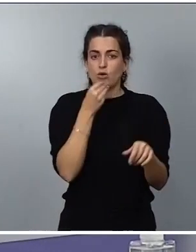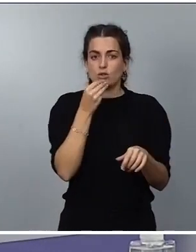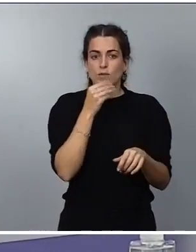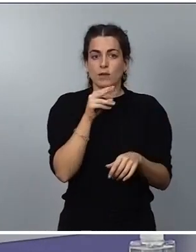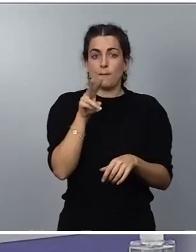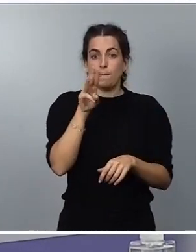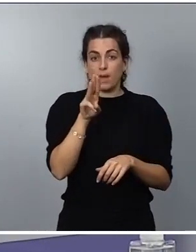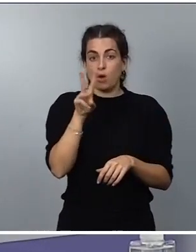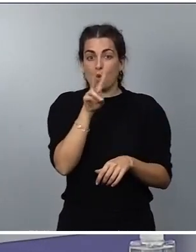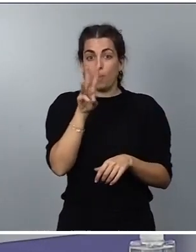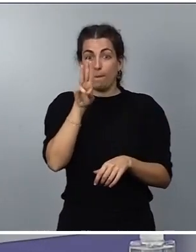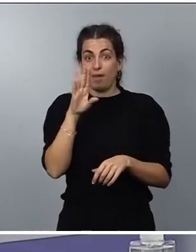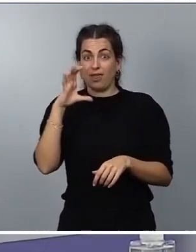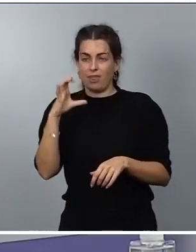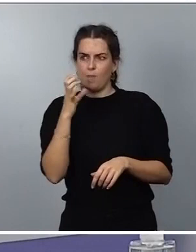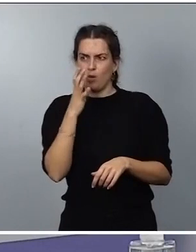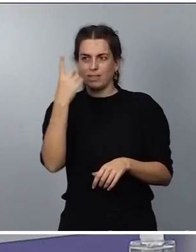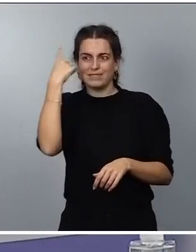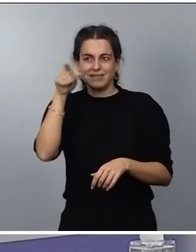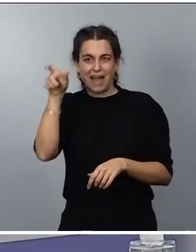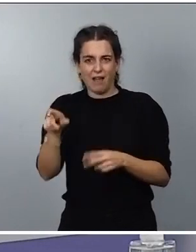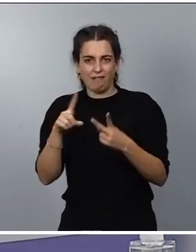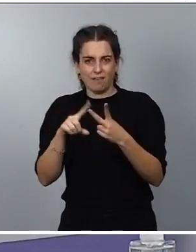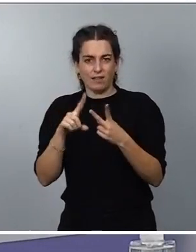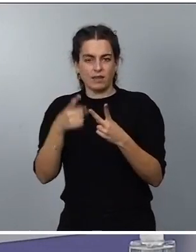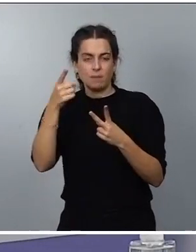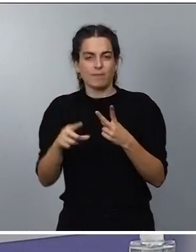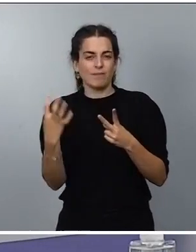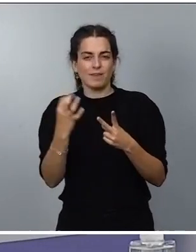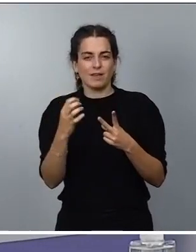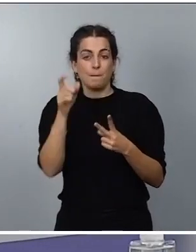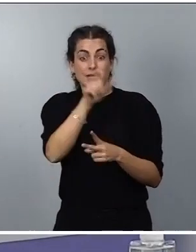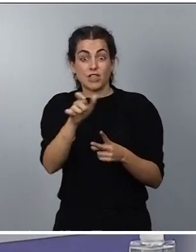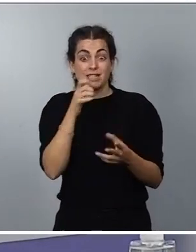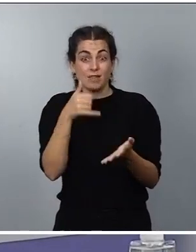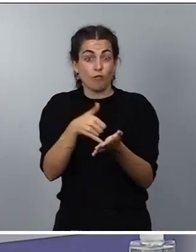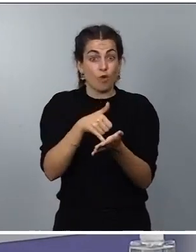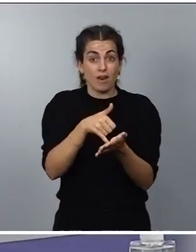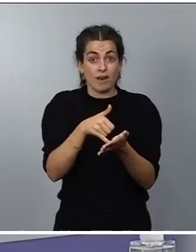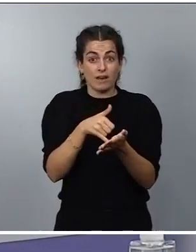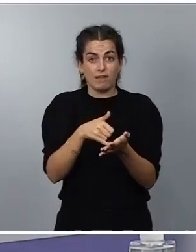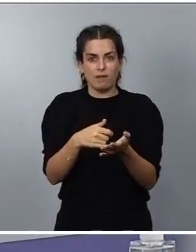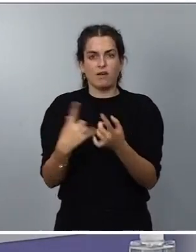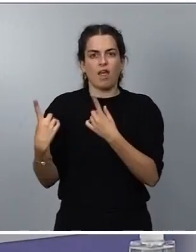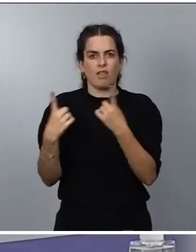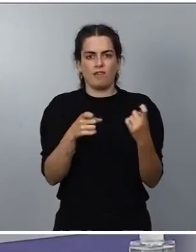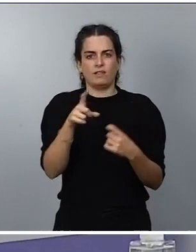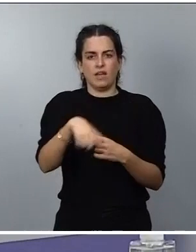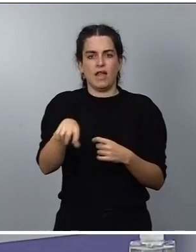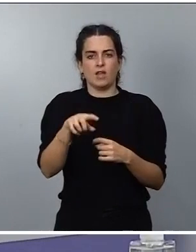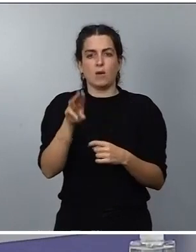Segundo, porque sabe que los consumidores vulnerables necesariamente deben tener la tarifa PVPC.